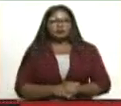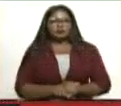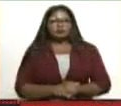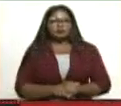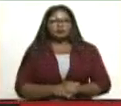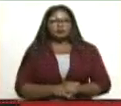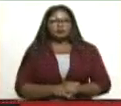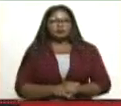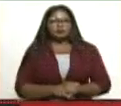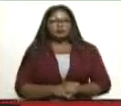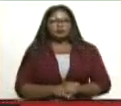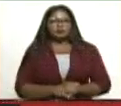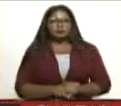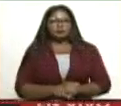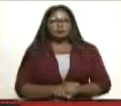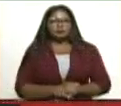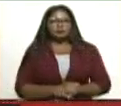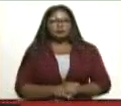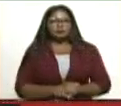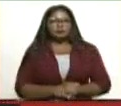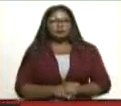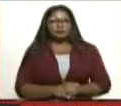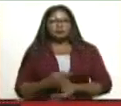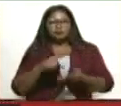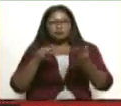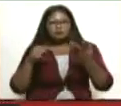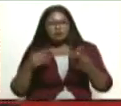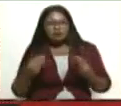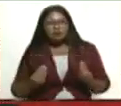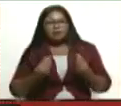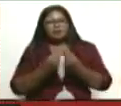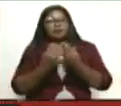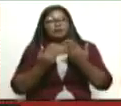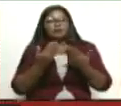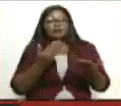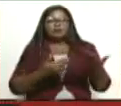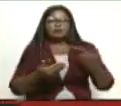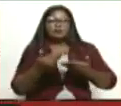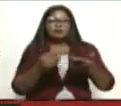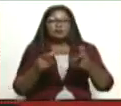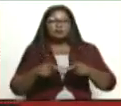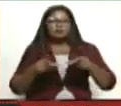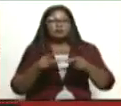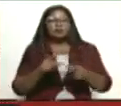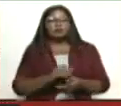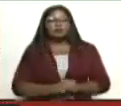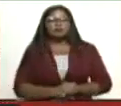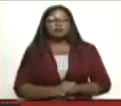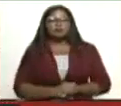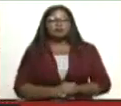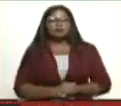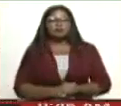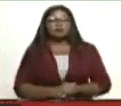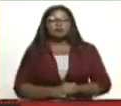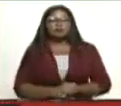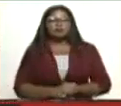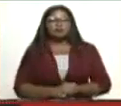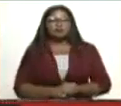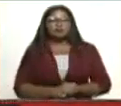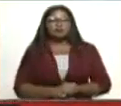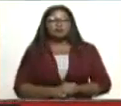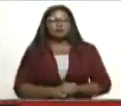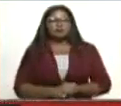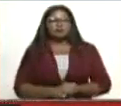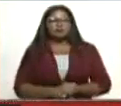urgente. Eso va a estar acompañado, como se dice en el comunicado, por el Departamento Nacional de Planeación.